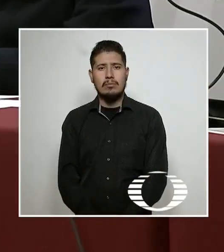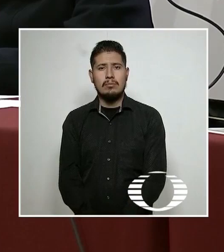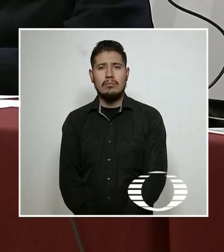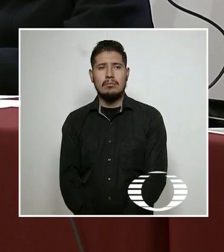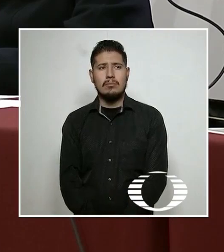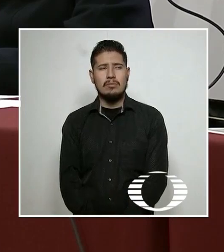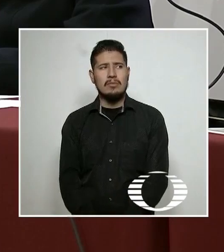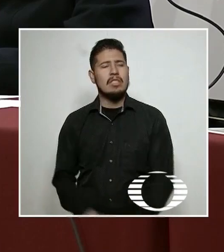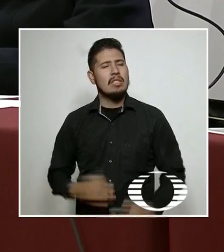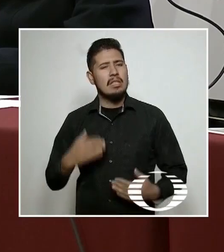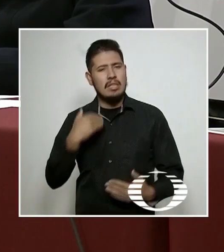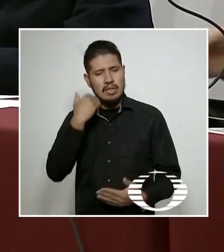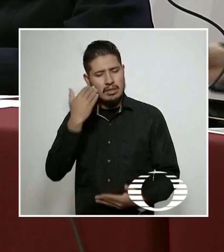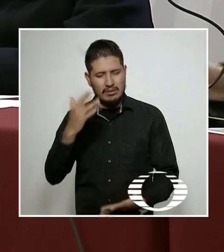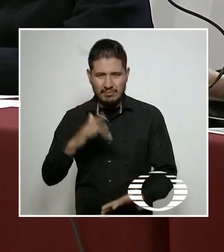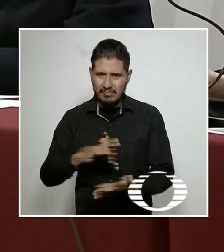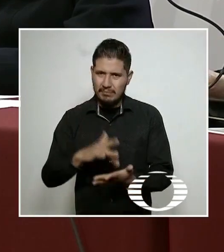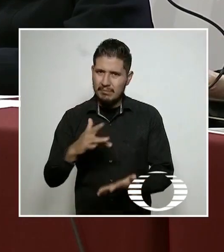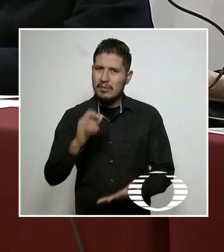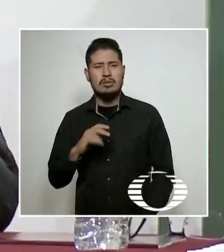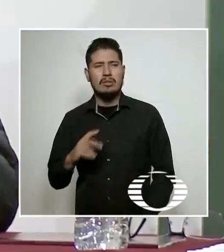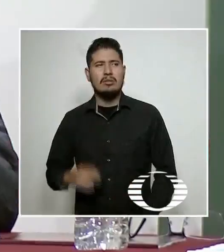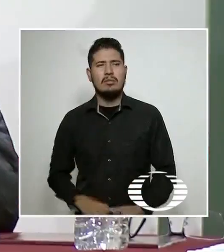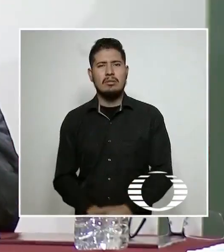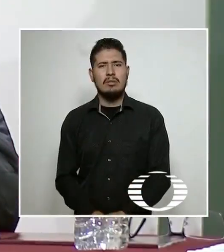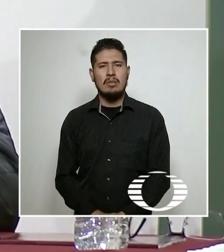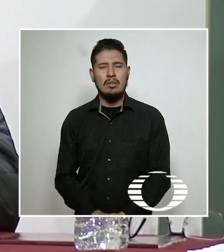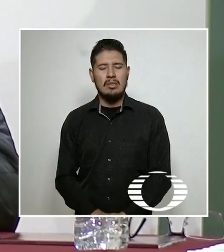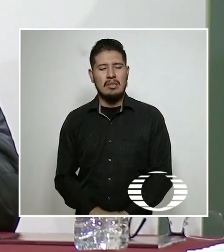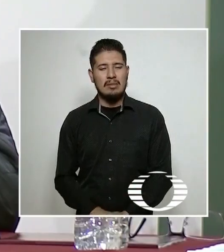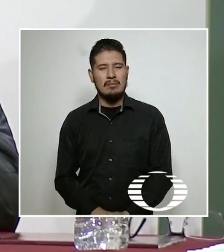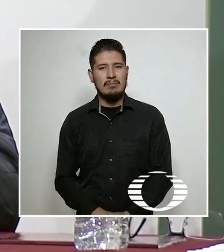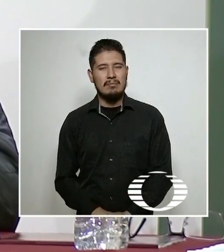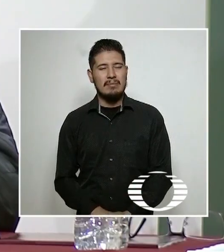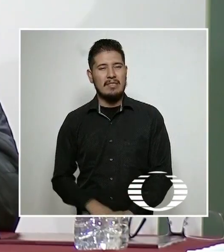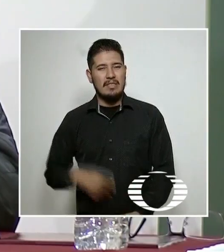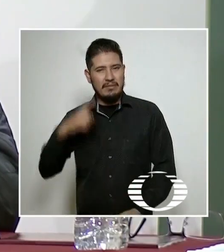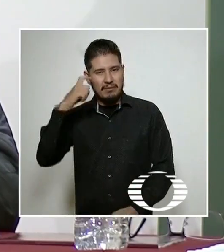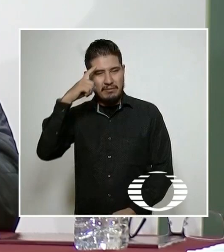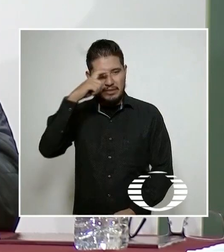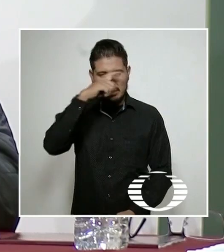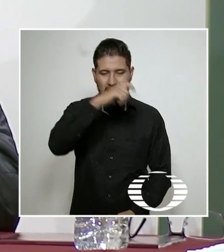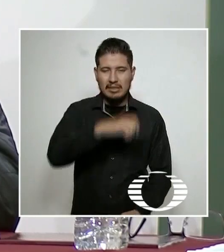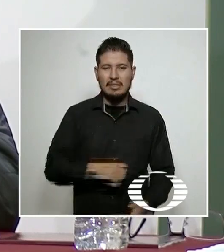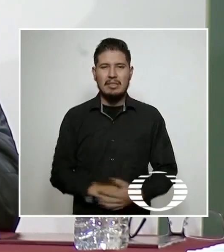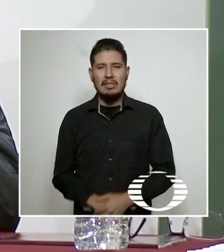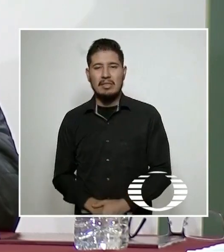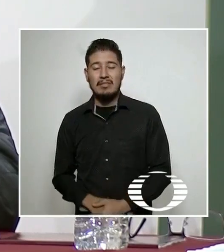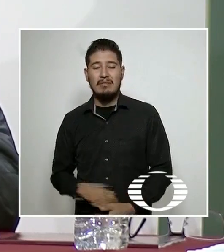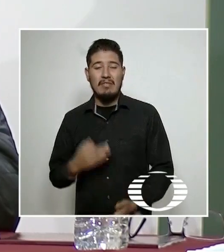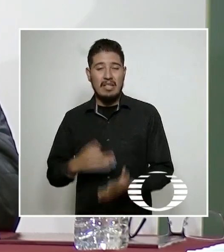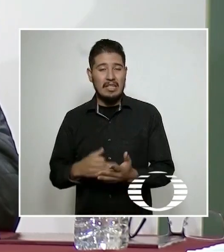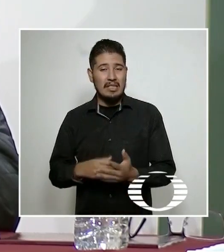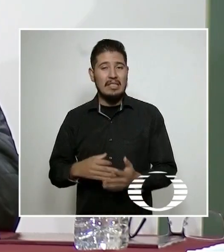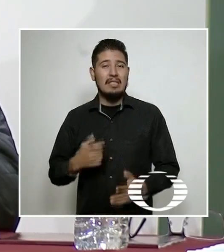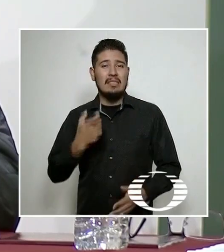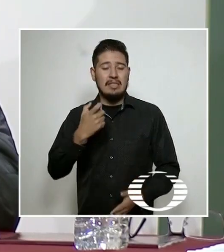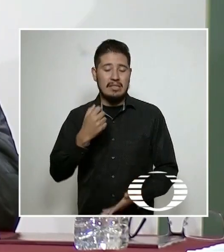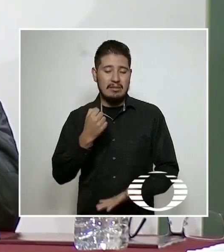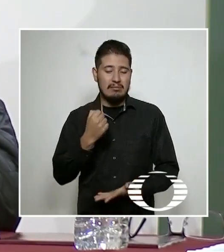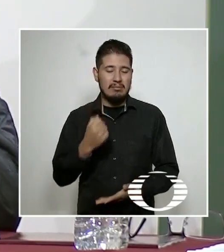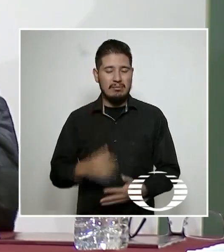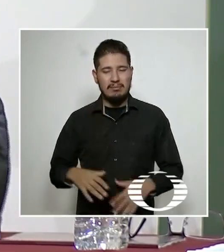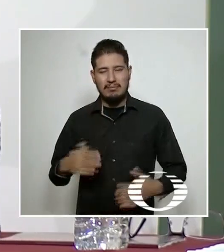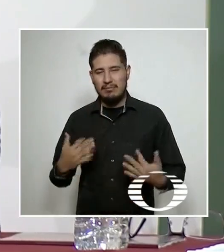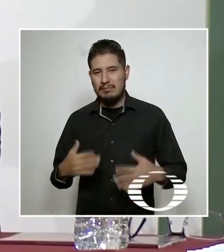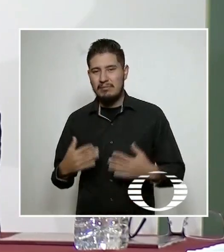Pero el gobernador les enfatizó un problema pendiente. Tan delicada es la crisis financiera, económica,